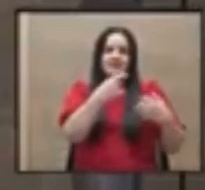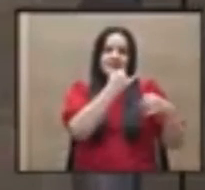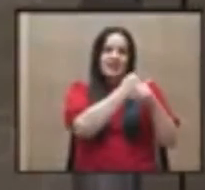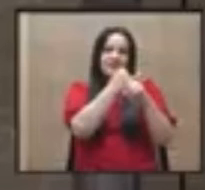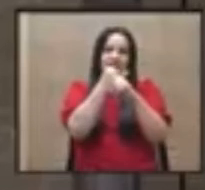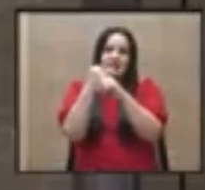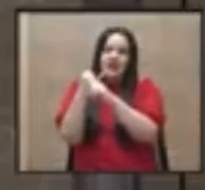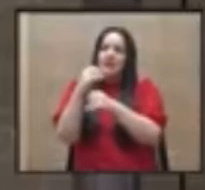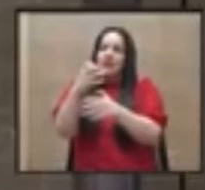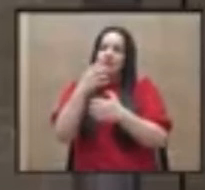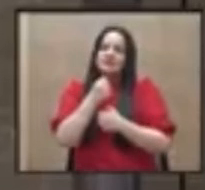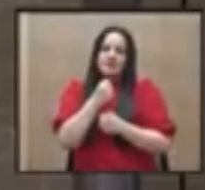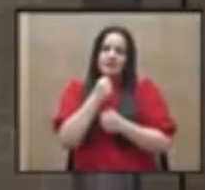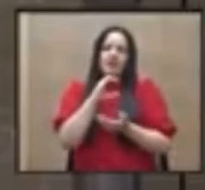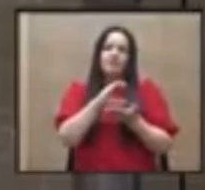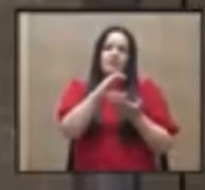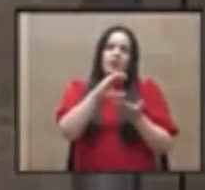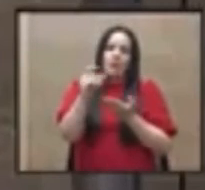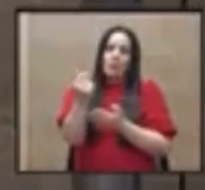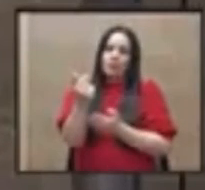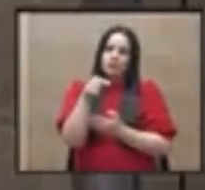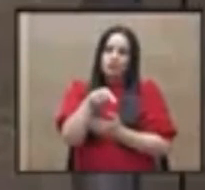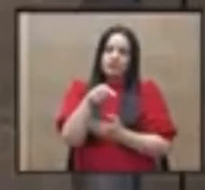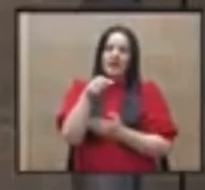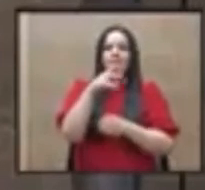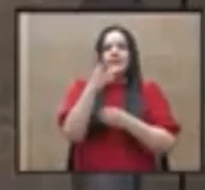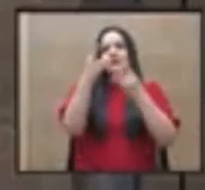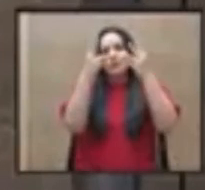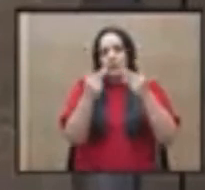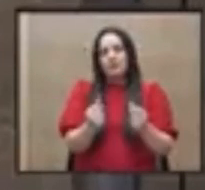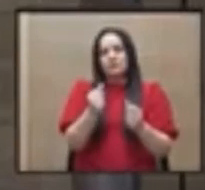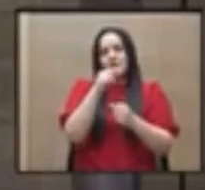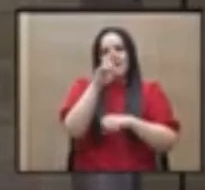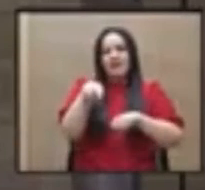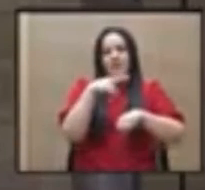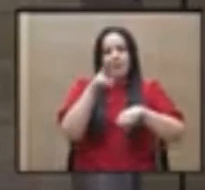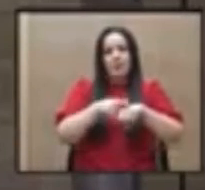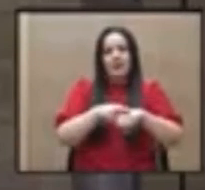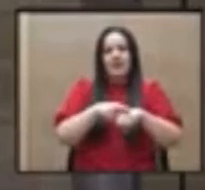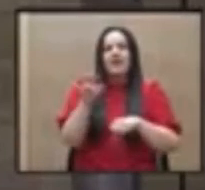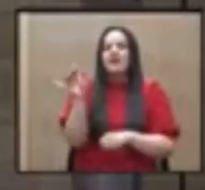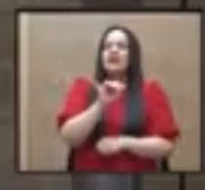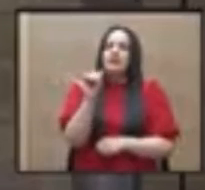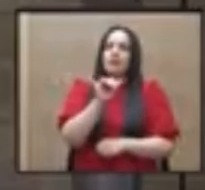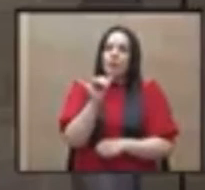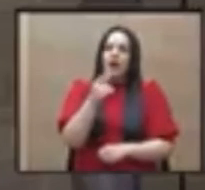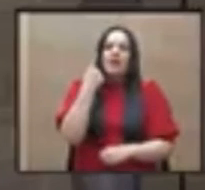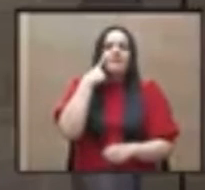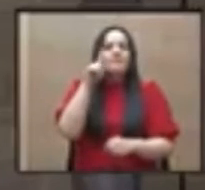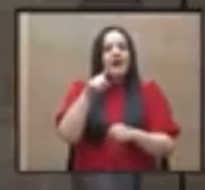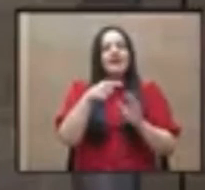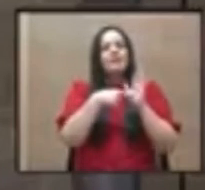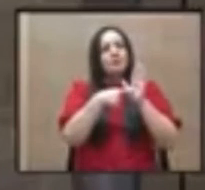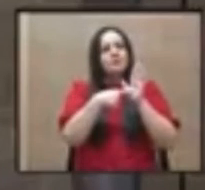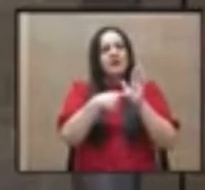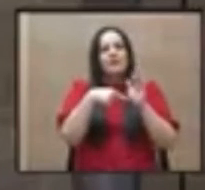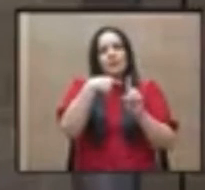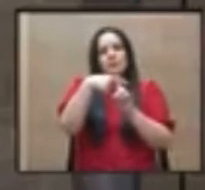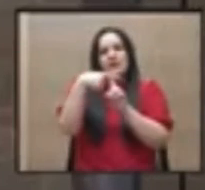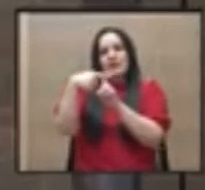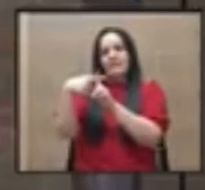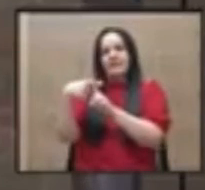reciben recursos del presupuesto de la República. Asimismo, para mandar señales positivas a las